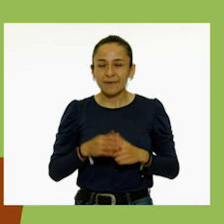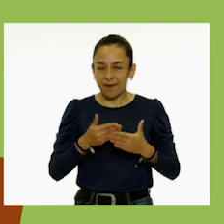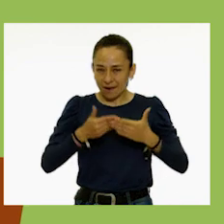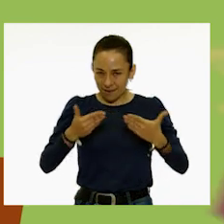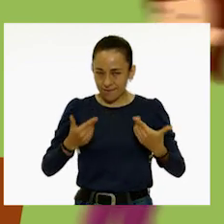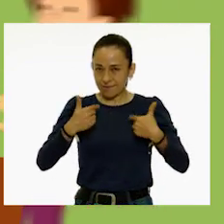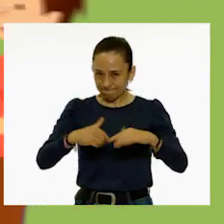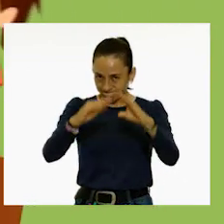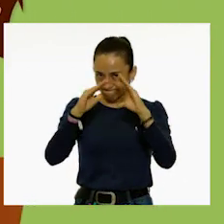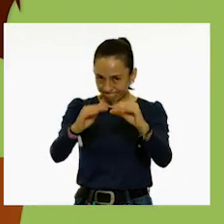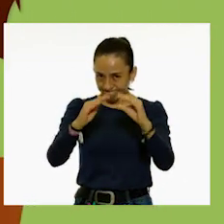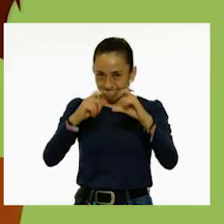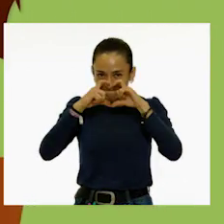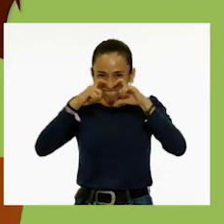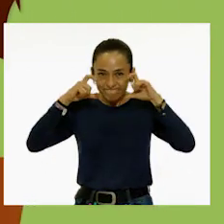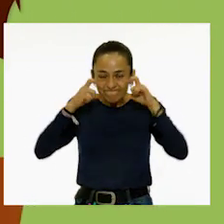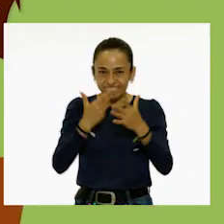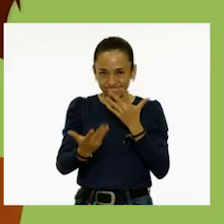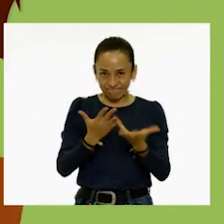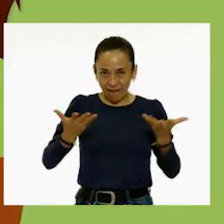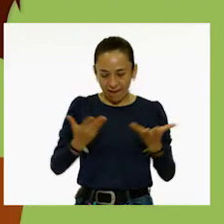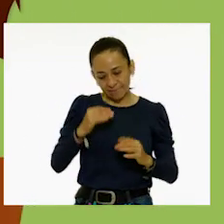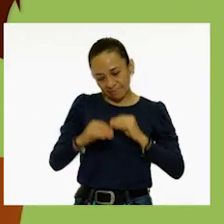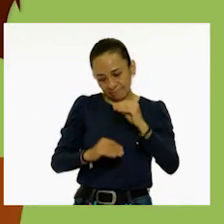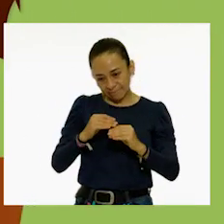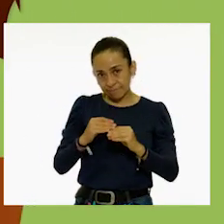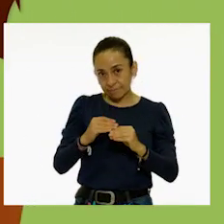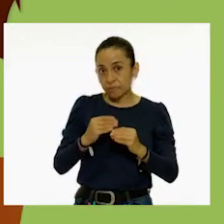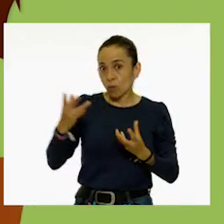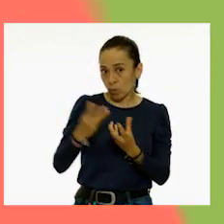enseñaremos cómo armar un cubrebocas con ayuda de un adulto.